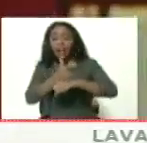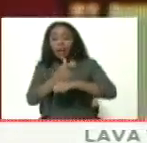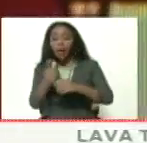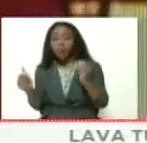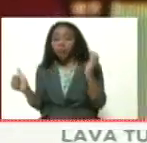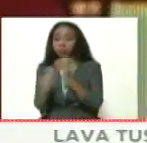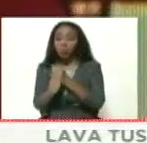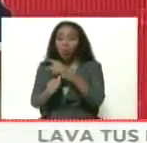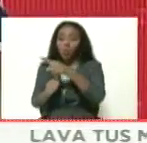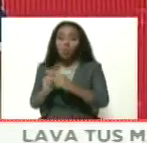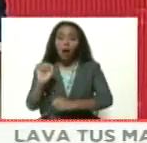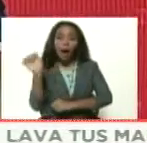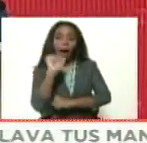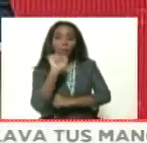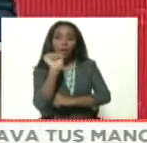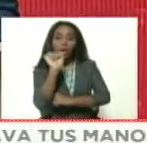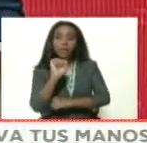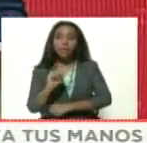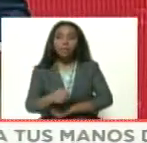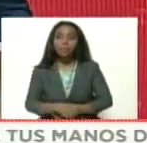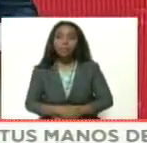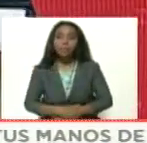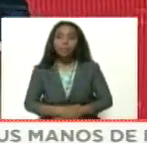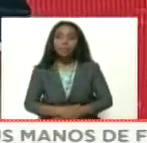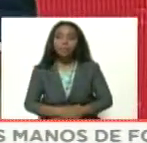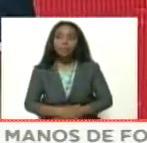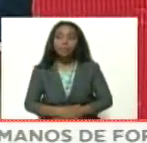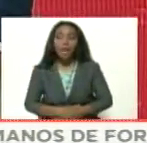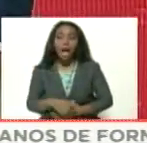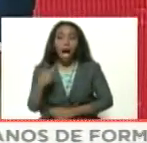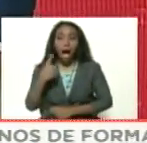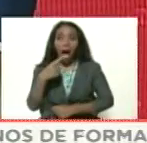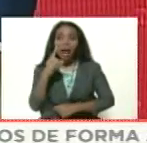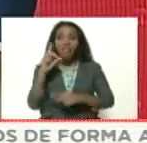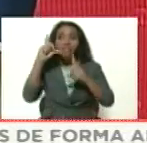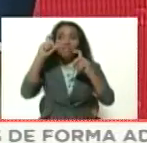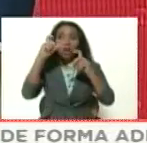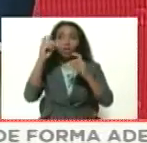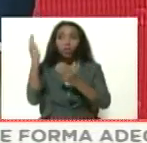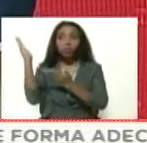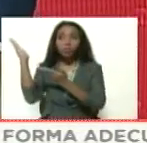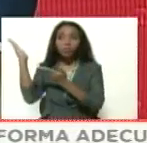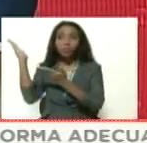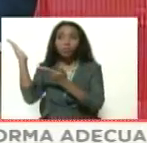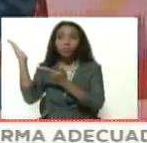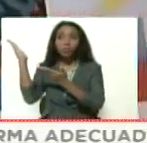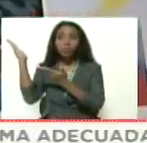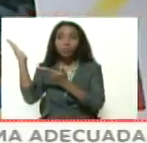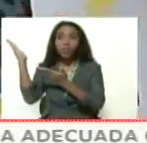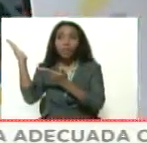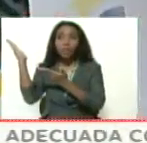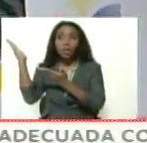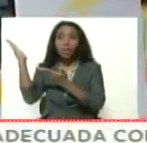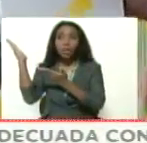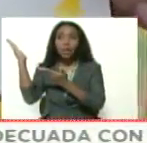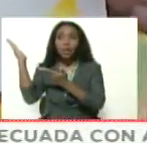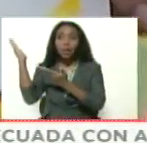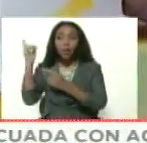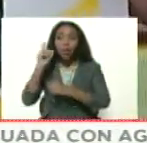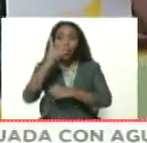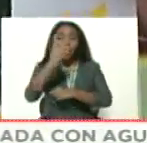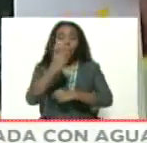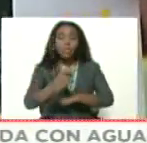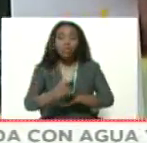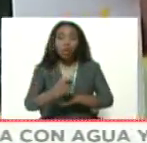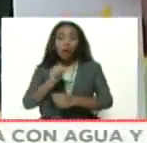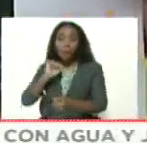una camioneta. Acá hay una fotografía donde se establece una persona capturada